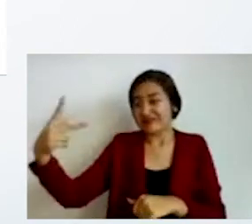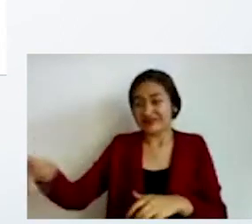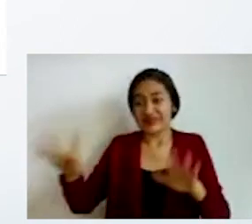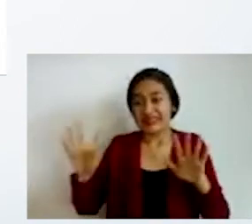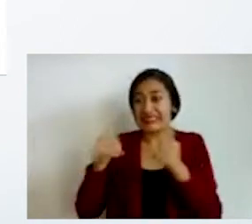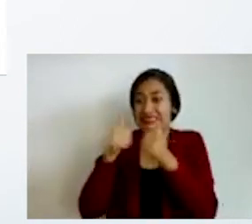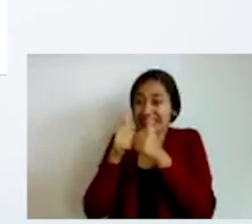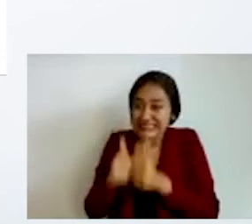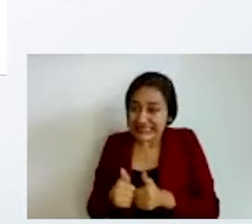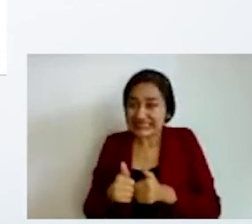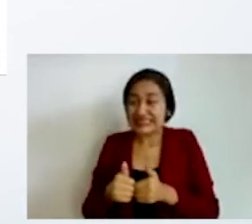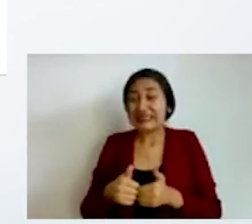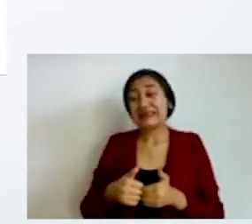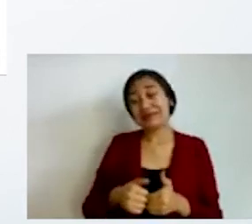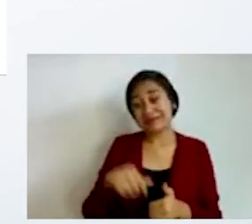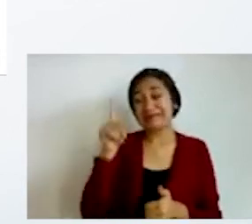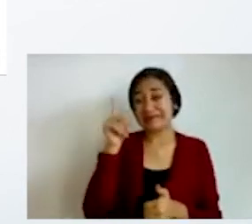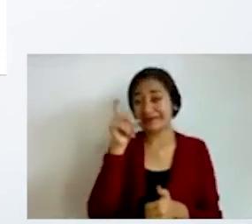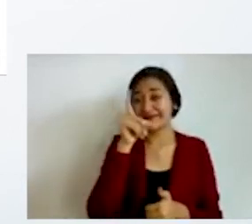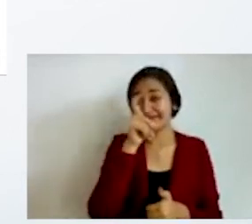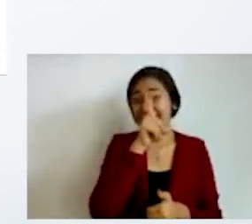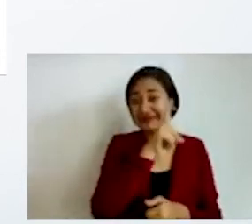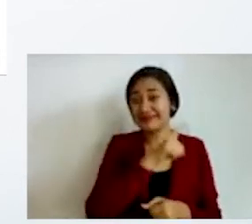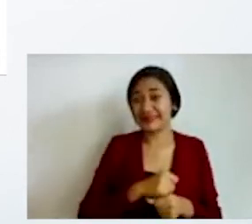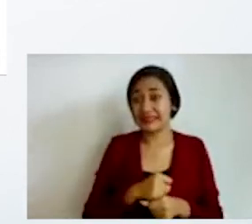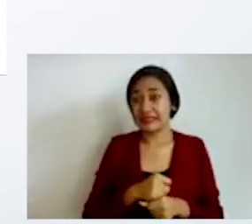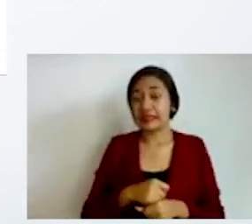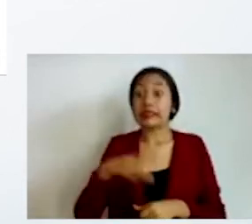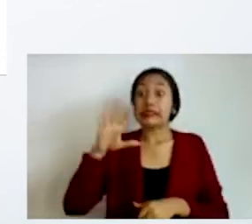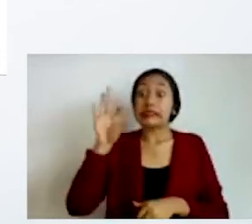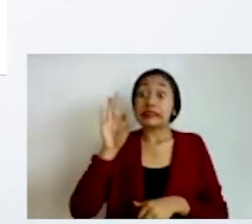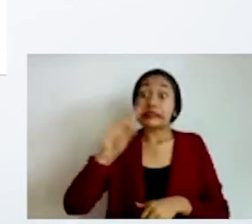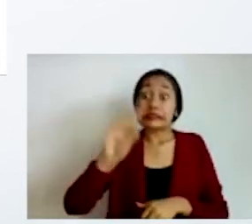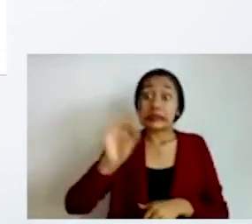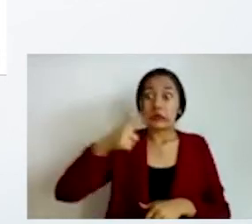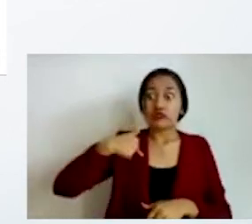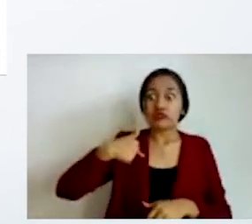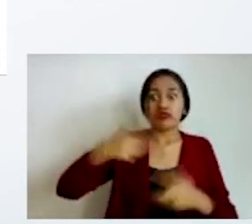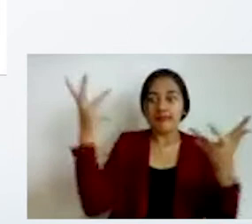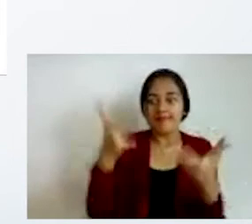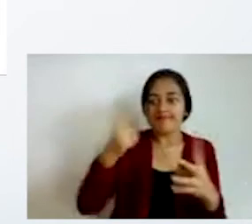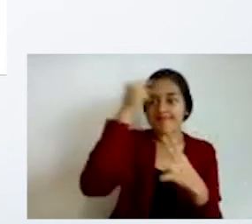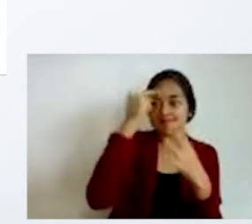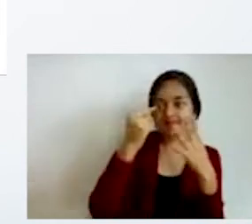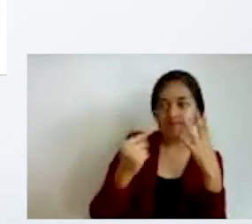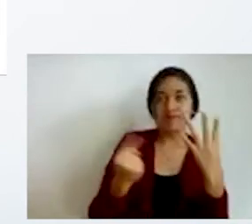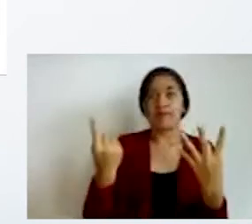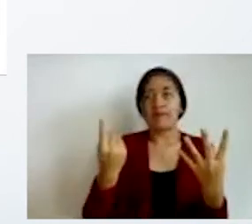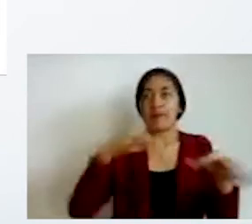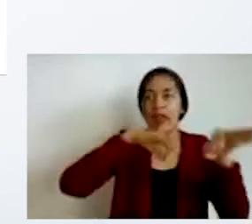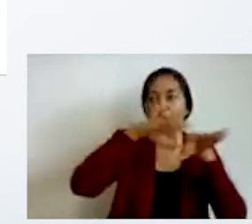completo, y que suspendió por diferentes momentos las actividades de otra